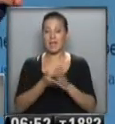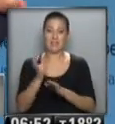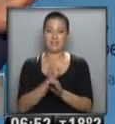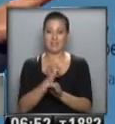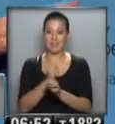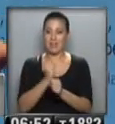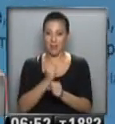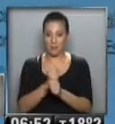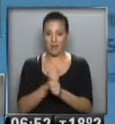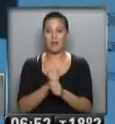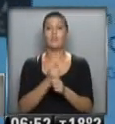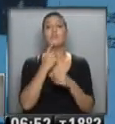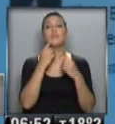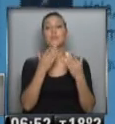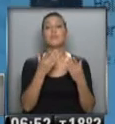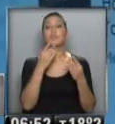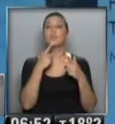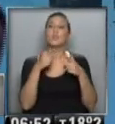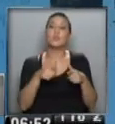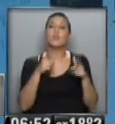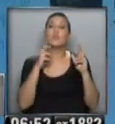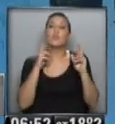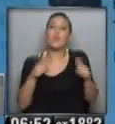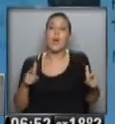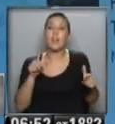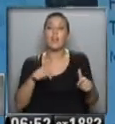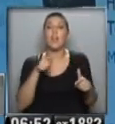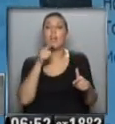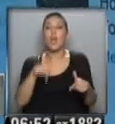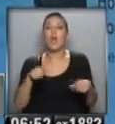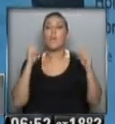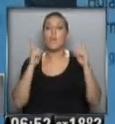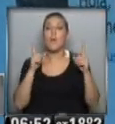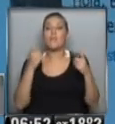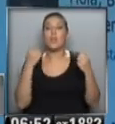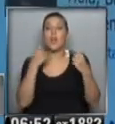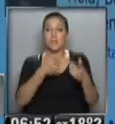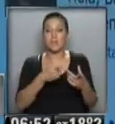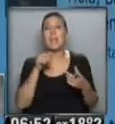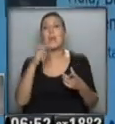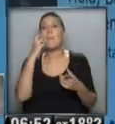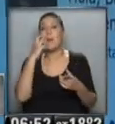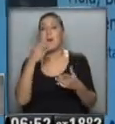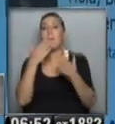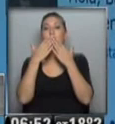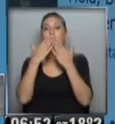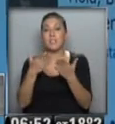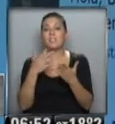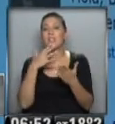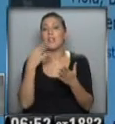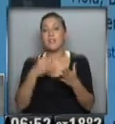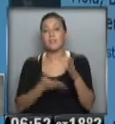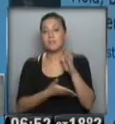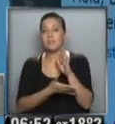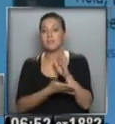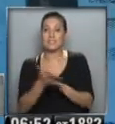excelente jueves, mucha suerte, que la señora, el profesor, estén inspirados hoy. Y a tu papi un besazo, que tiene que salir a